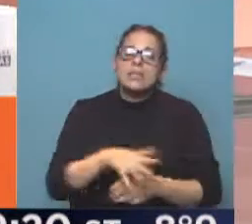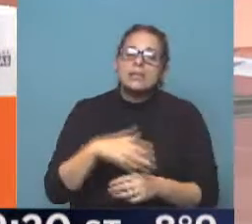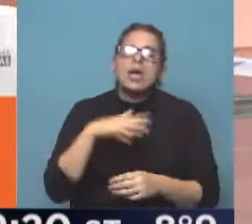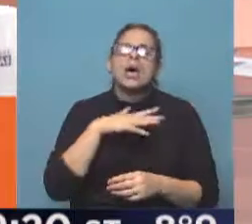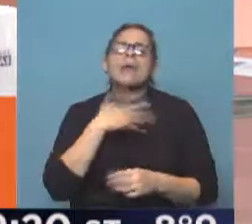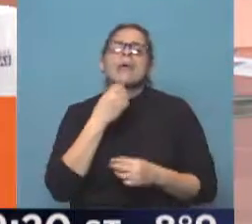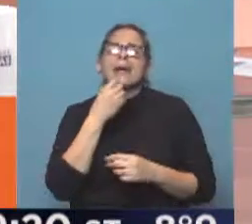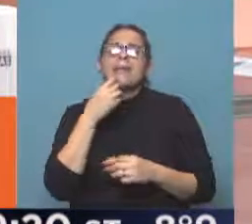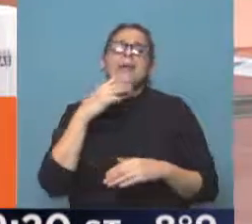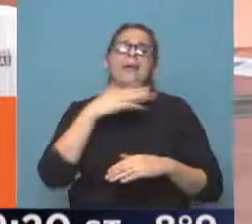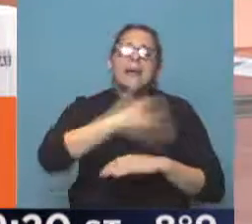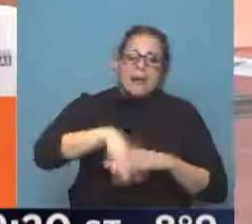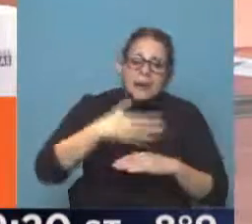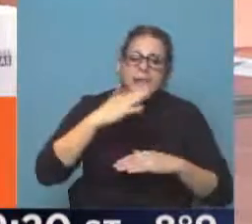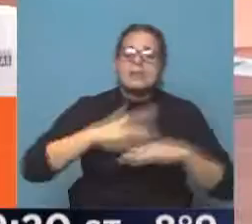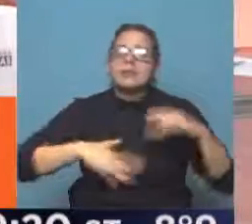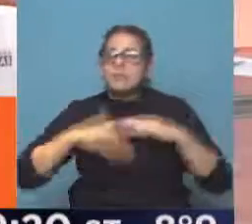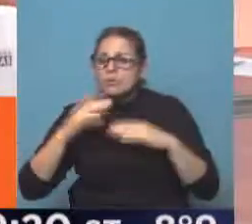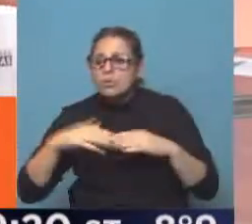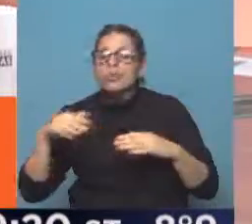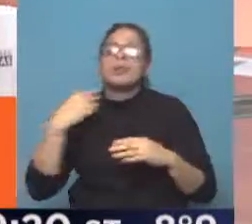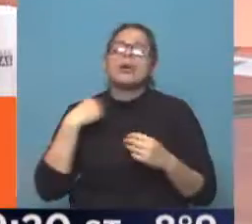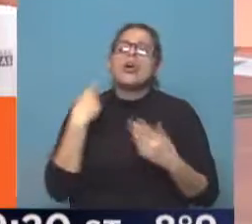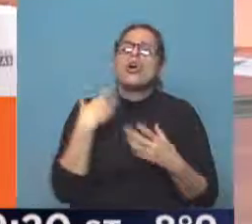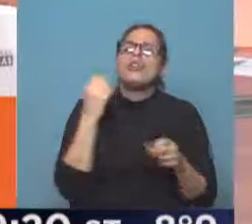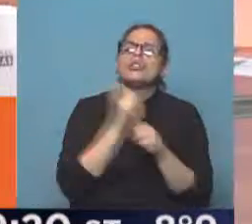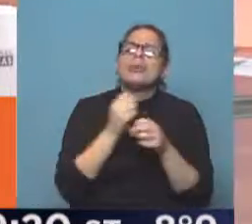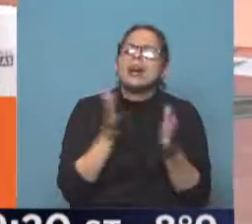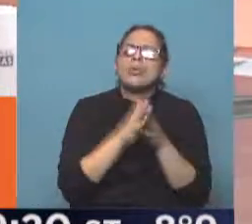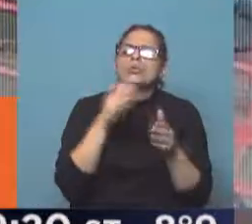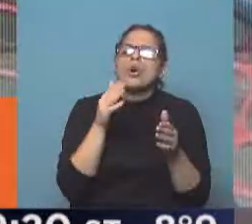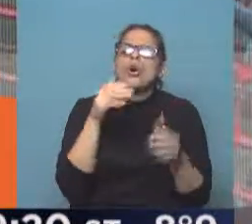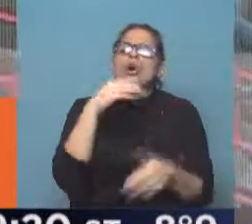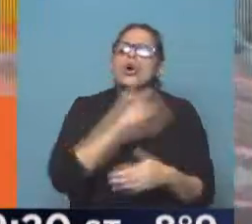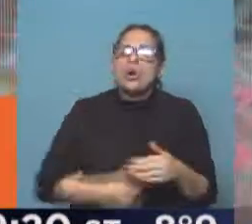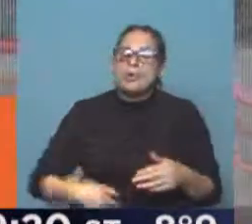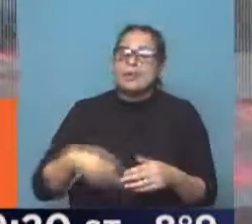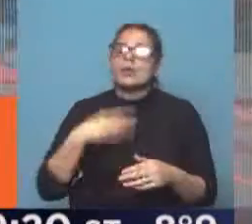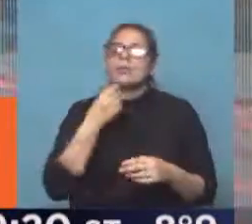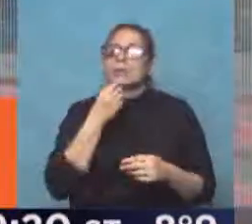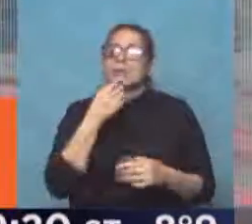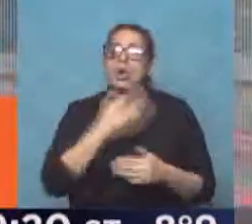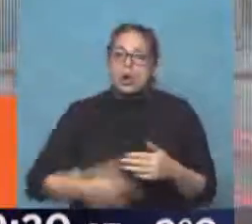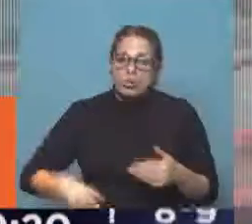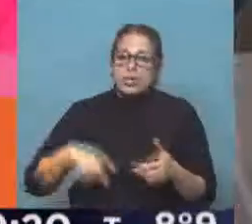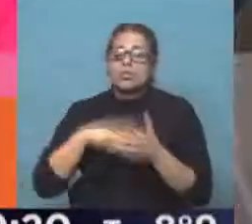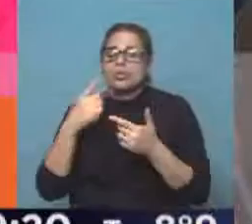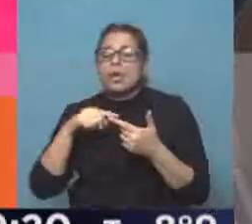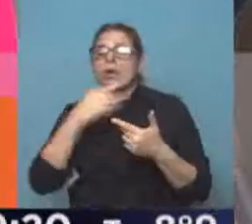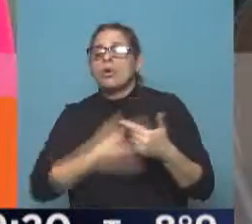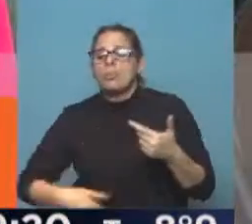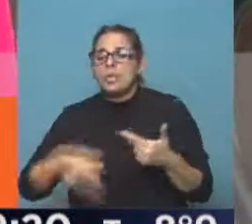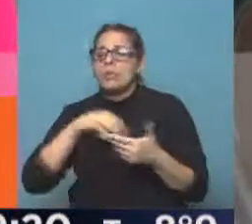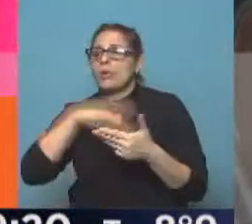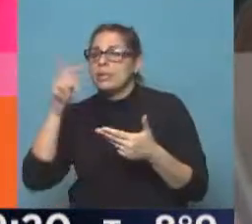se está trabajando? ¿Cómo ustedes trabajan con el Gobierno? Porque ahora Gobierno es ciudad, provincia y nación. Y han venido